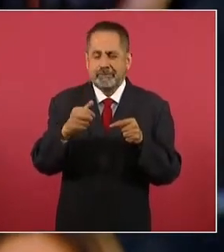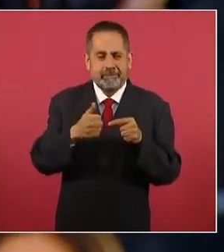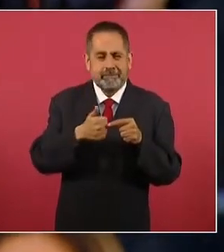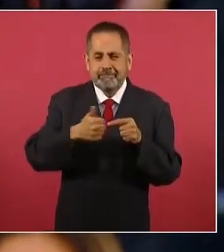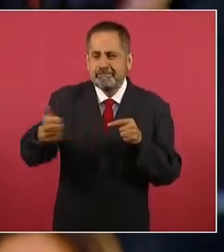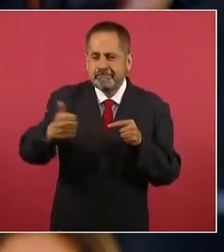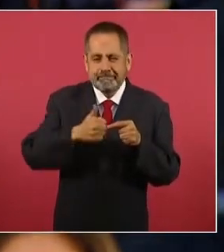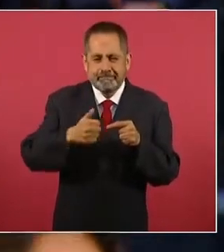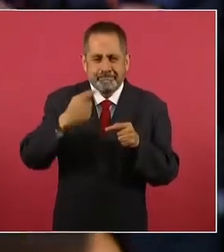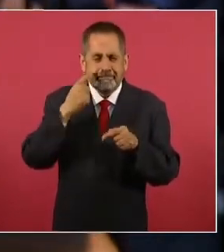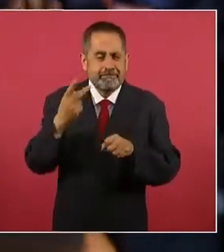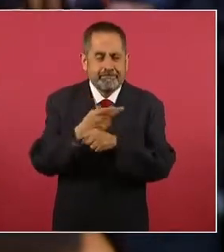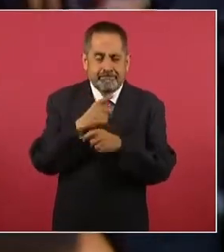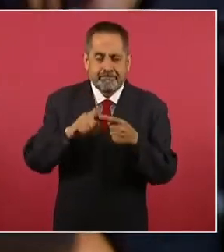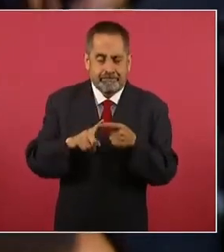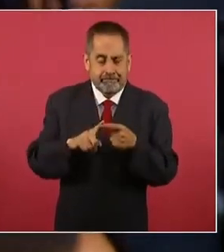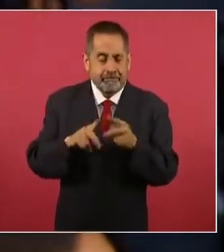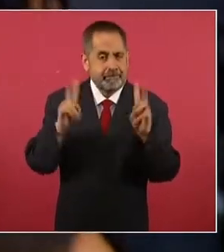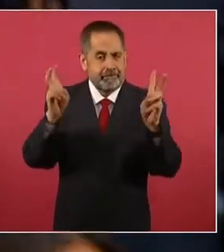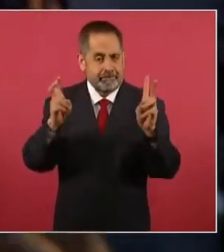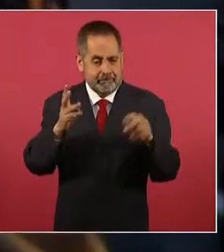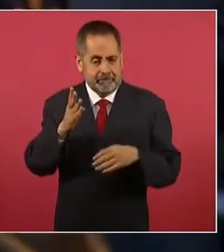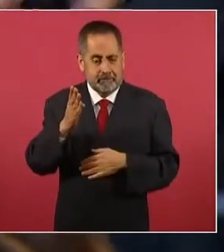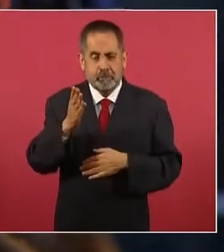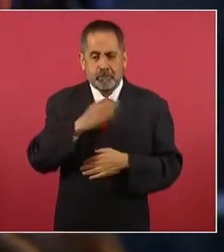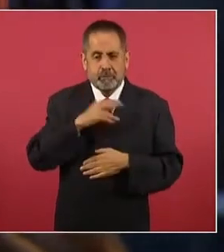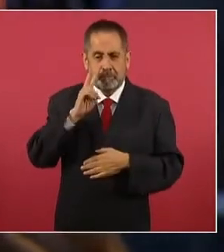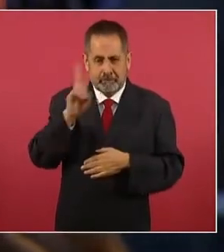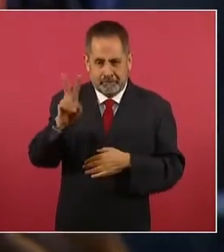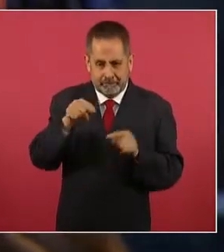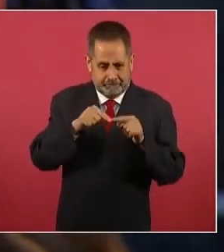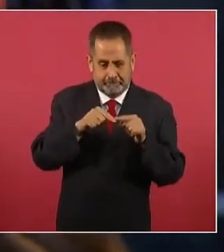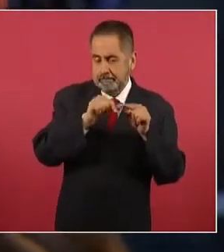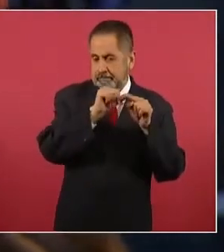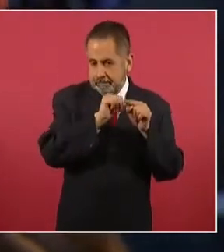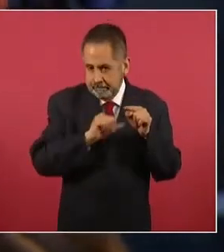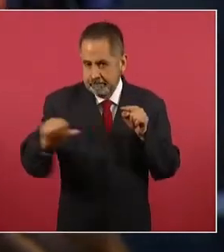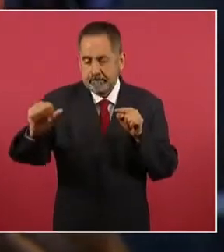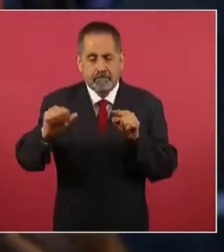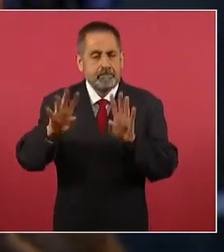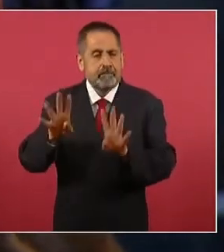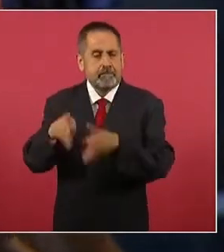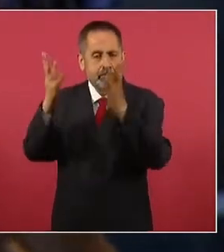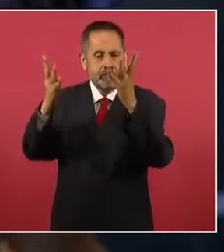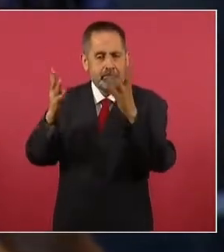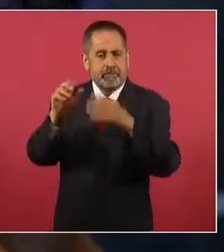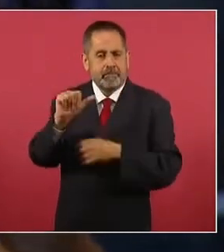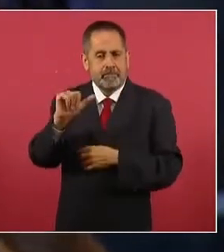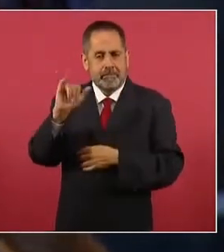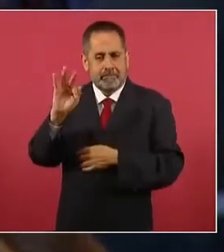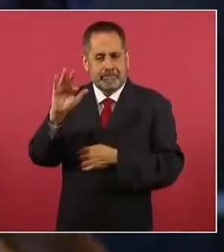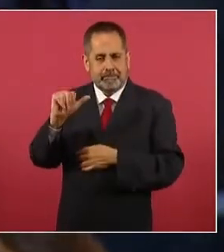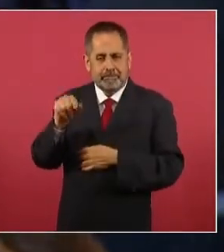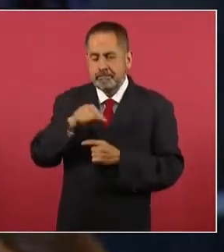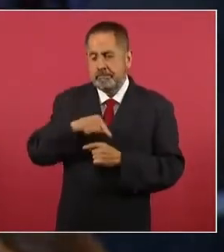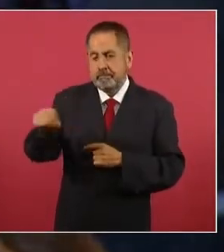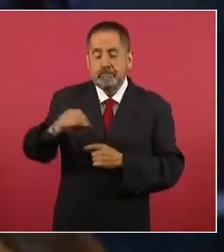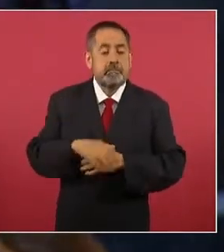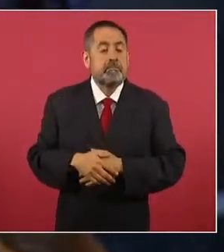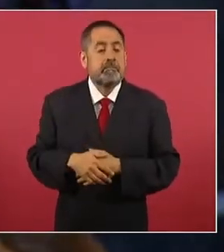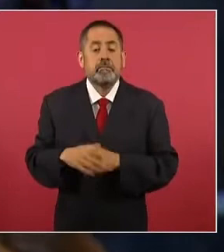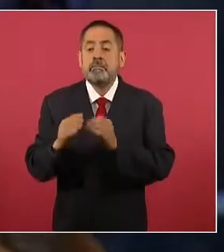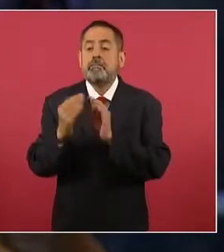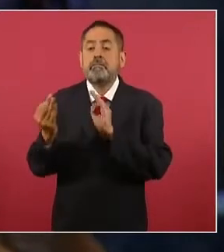este trazo de Buenavista a el AIFA, al Aeropuerto Internacional Felipe Ángeles. Los vecinos de Tultepec